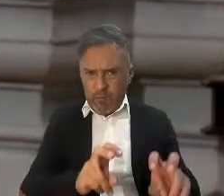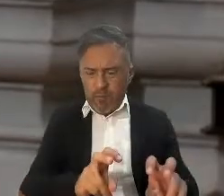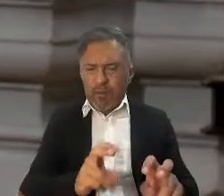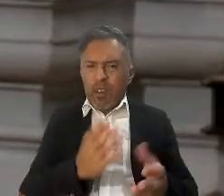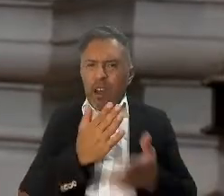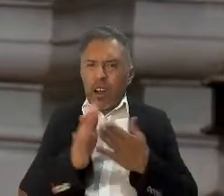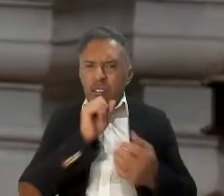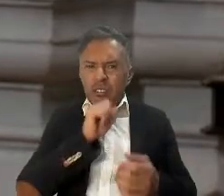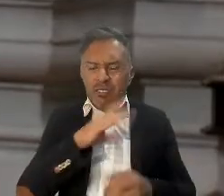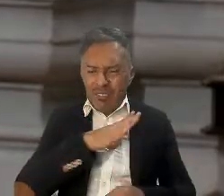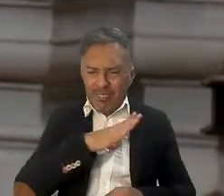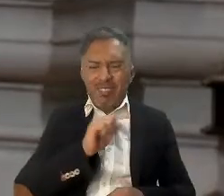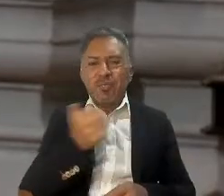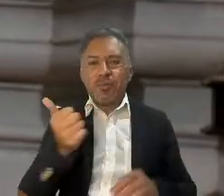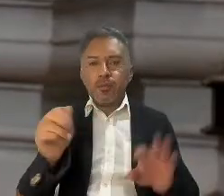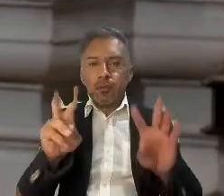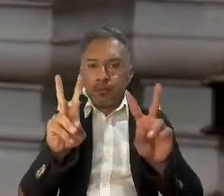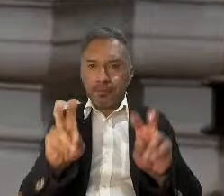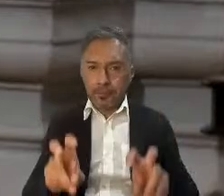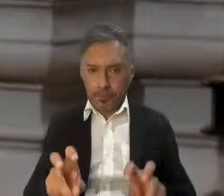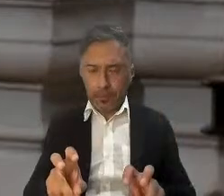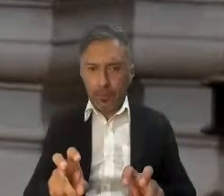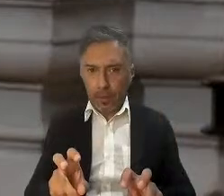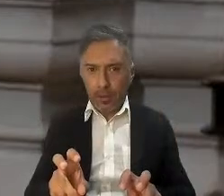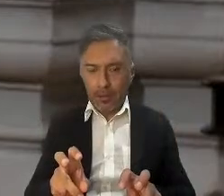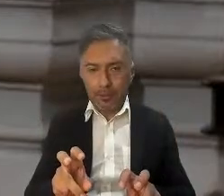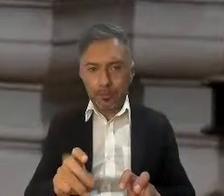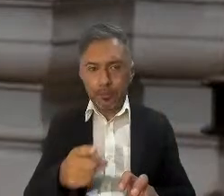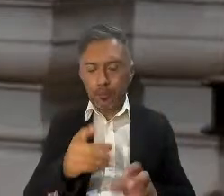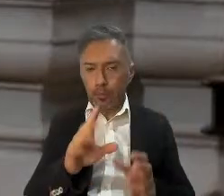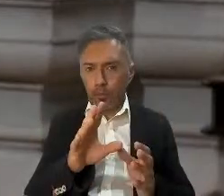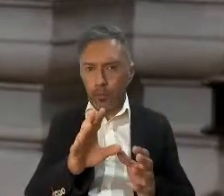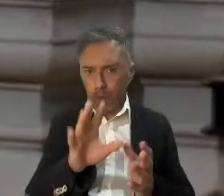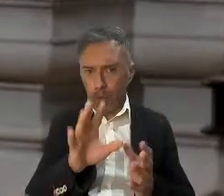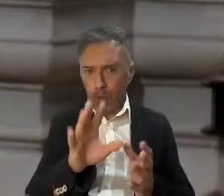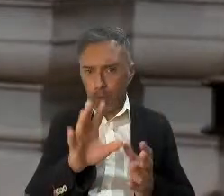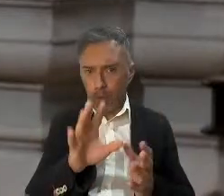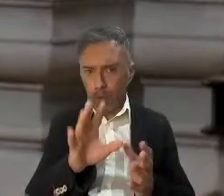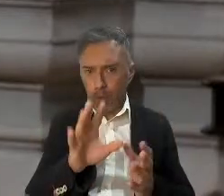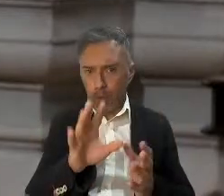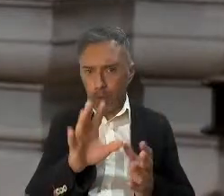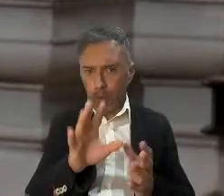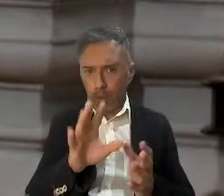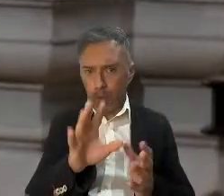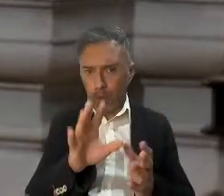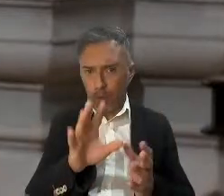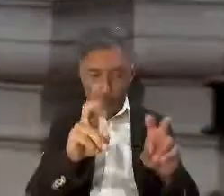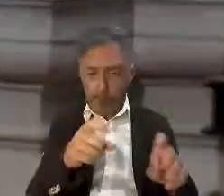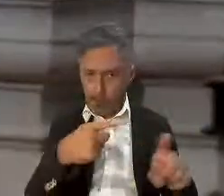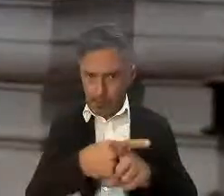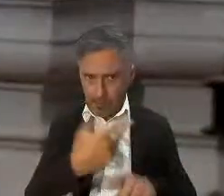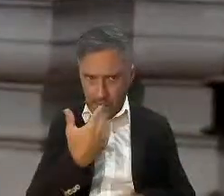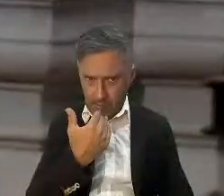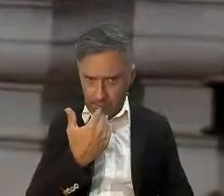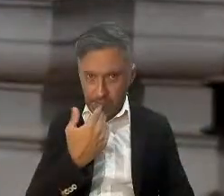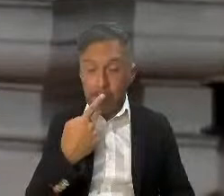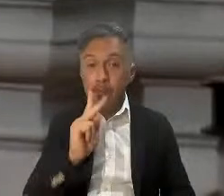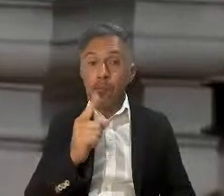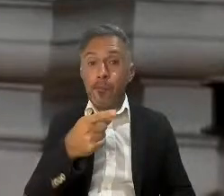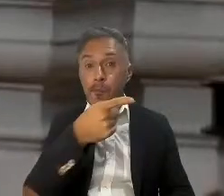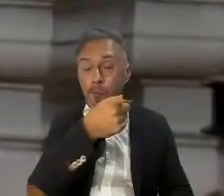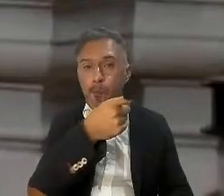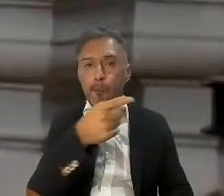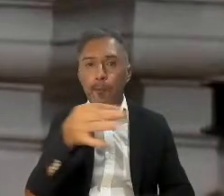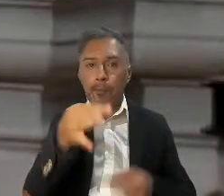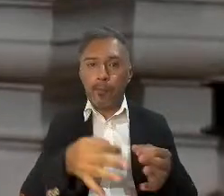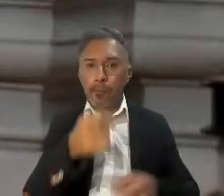aspectos no controvertidos por la Comisión Nacional de Derechos Humanos pero que han sido abordados por la corte en suplencia